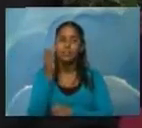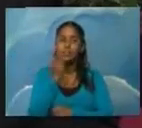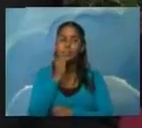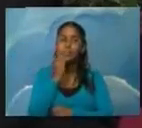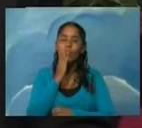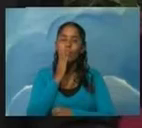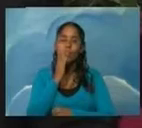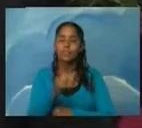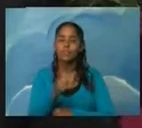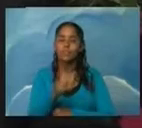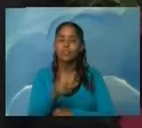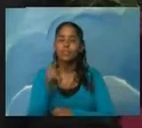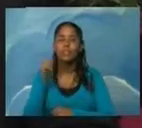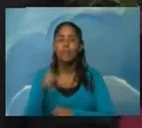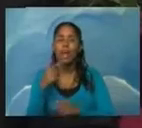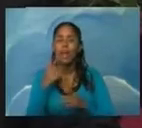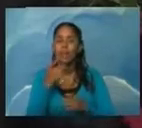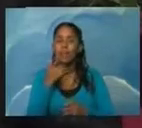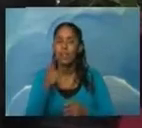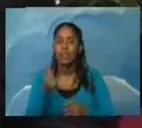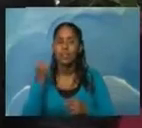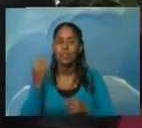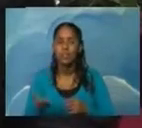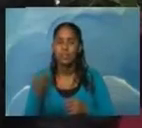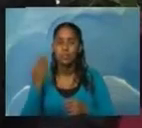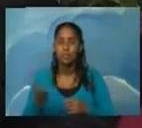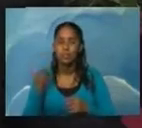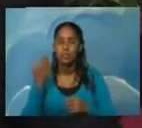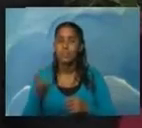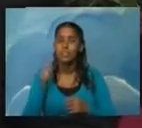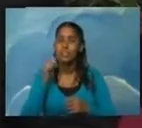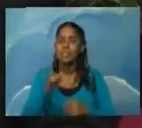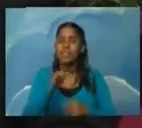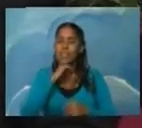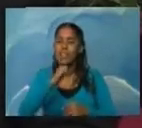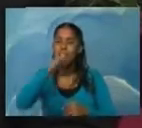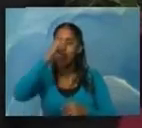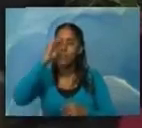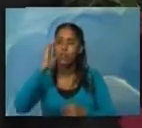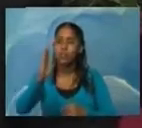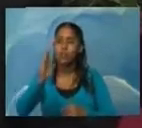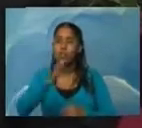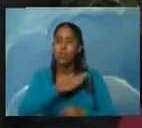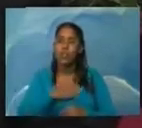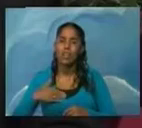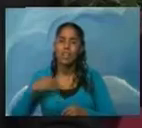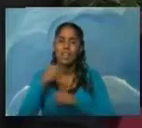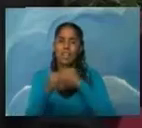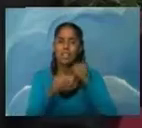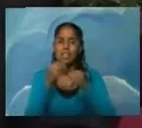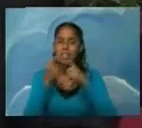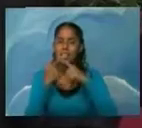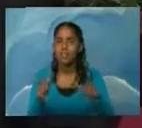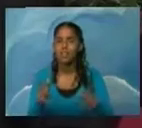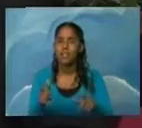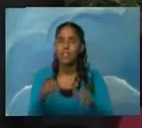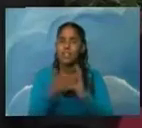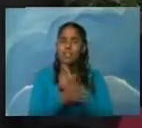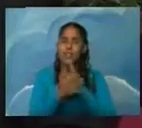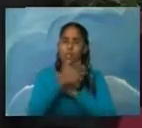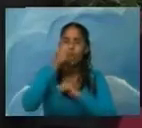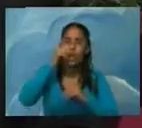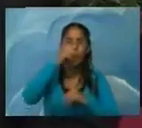de su madre. Acá hay algo sumamente importante. Y es que Dios quería hacer diferencia acerca del